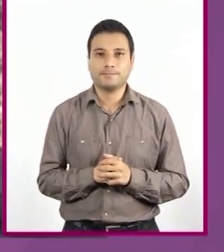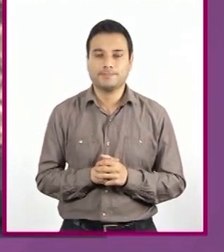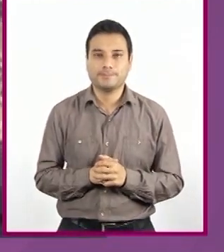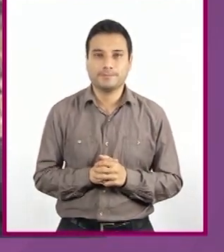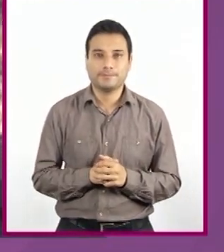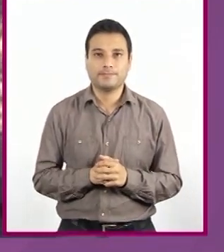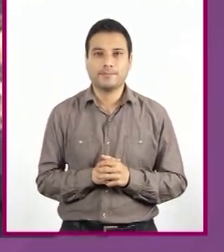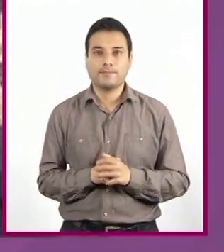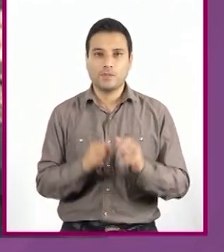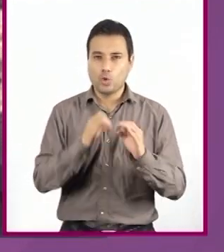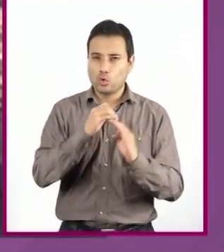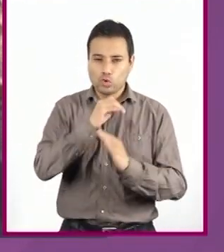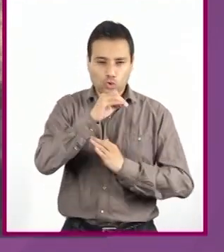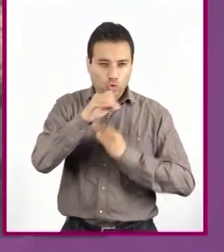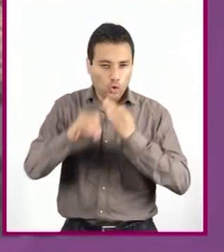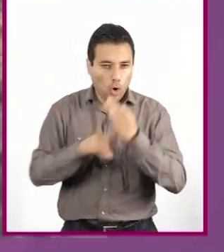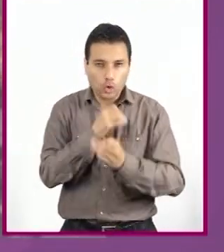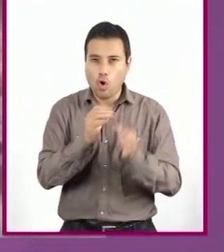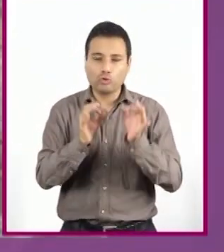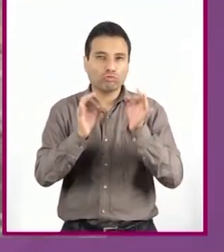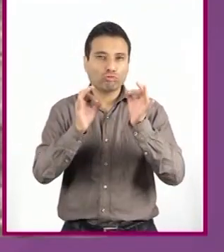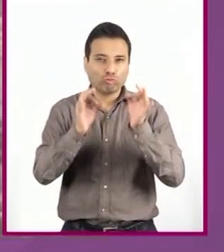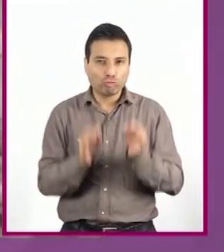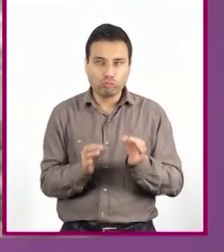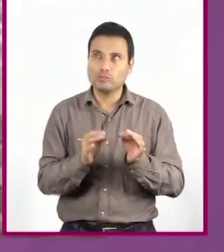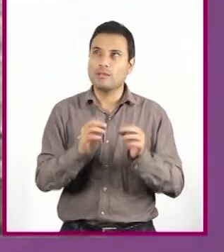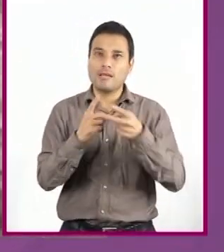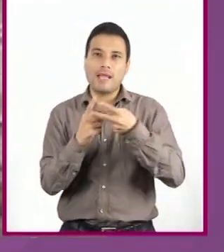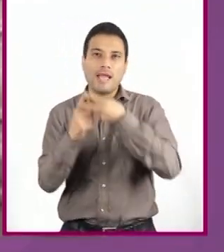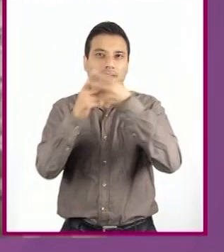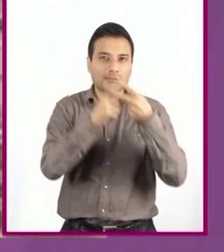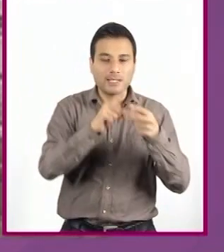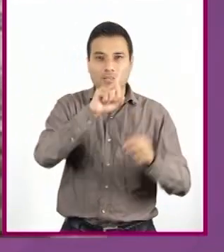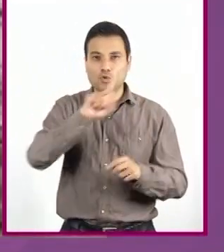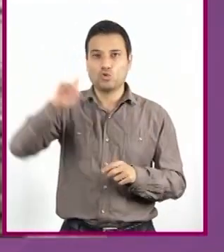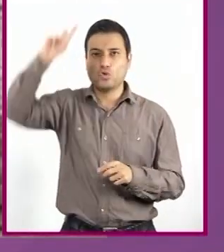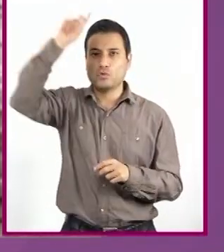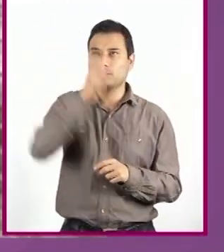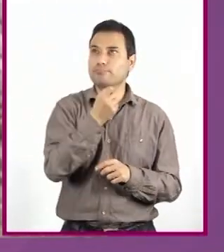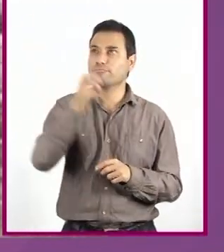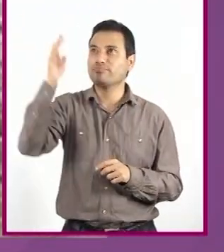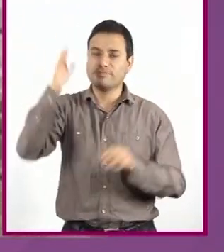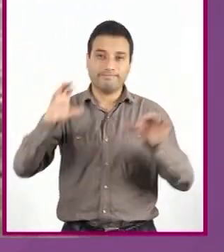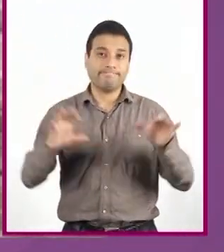Todo estaba relacionado con los astros y los designios de los dioses.